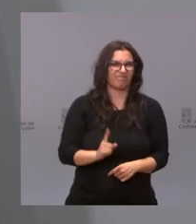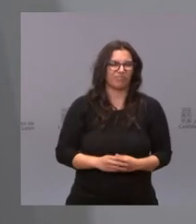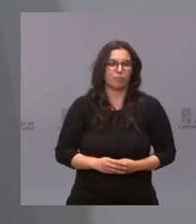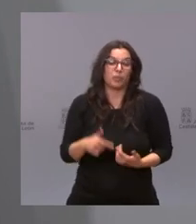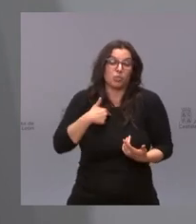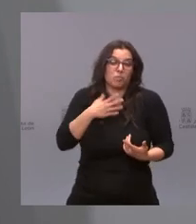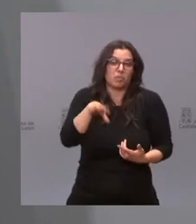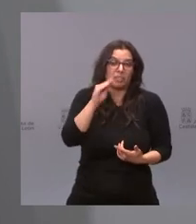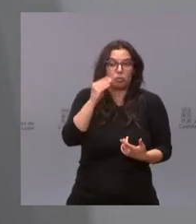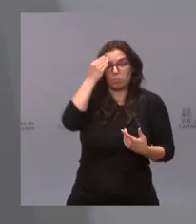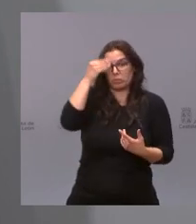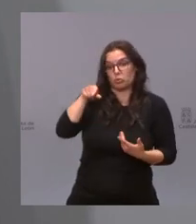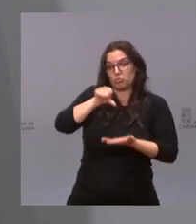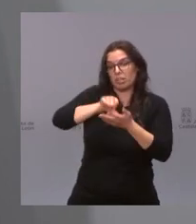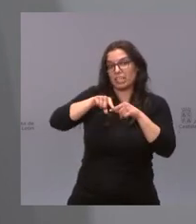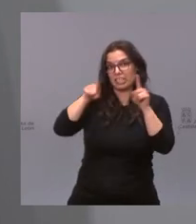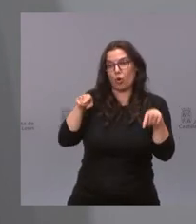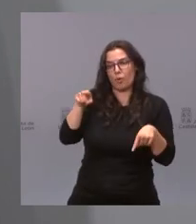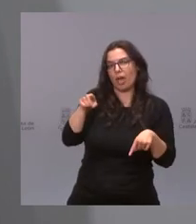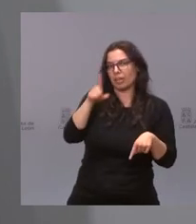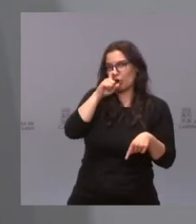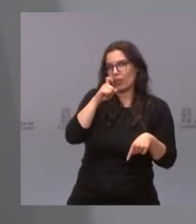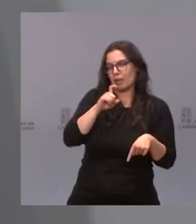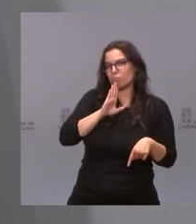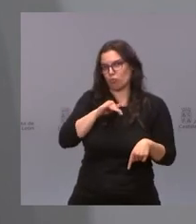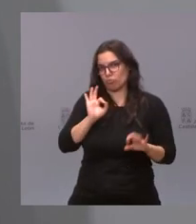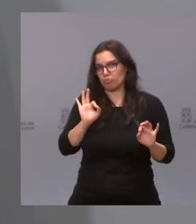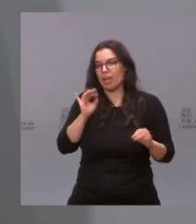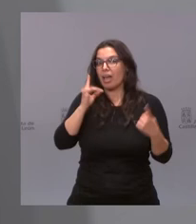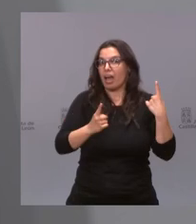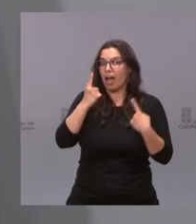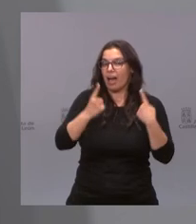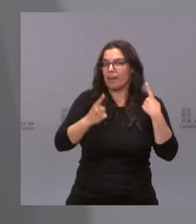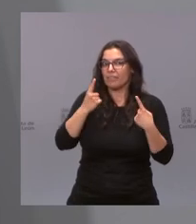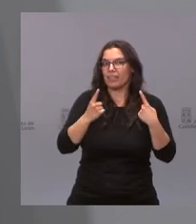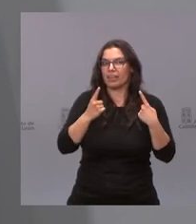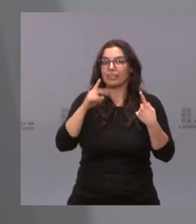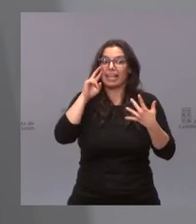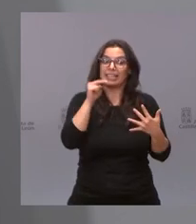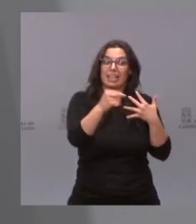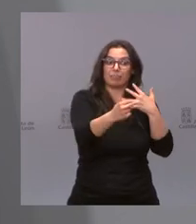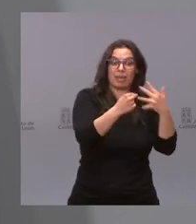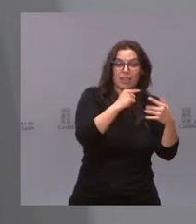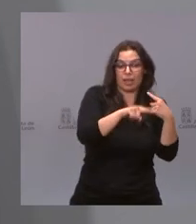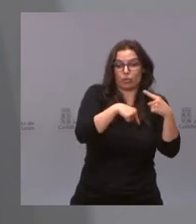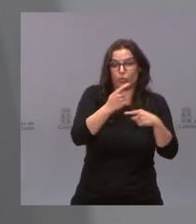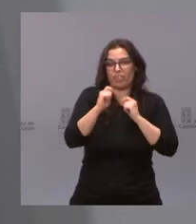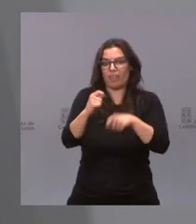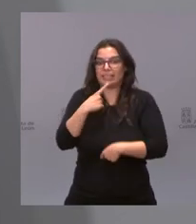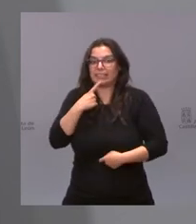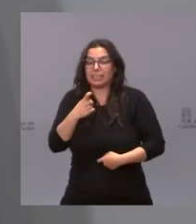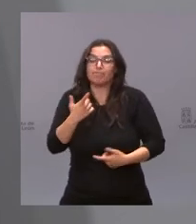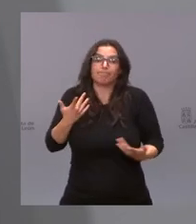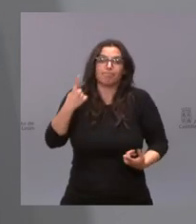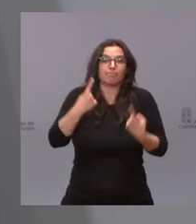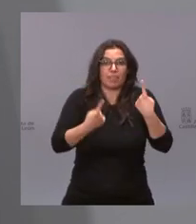yo creo que en Segovia es un buen sitio para recordarlo, que a veces pues la introducción de la transparencia genera dificultades,